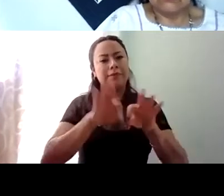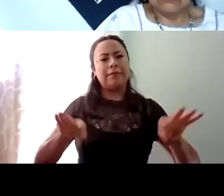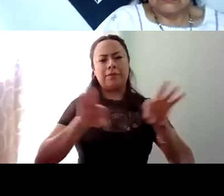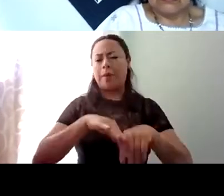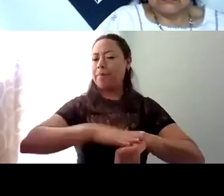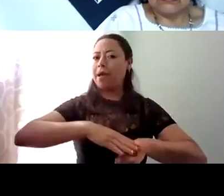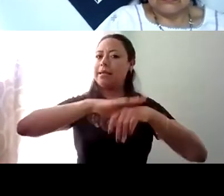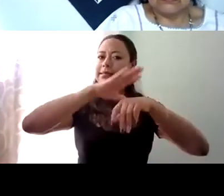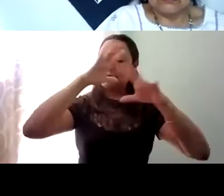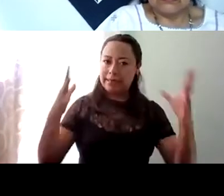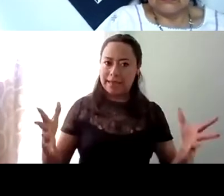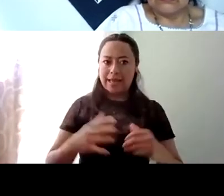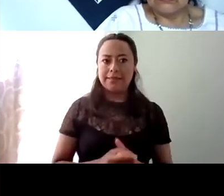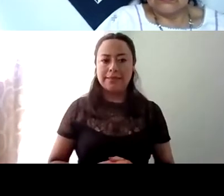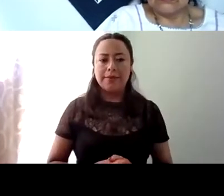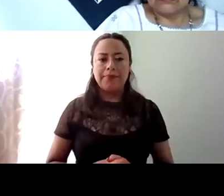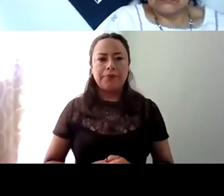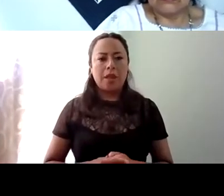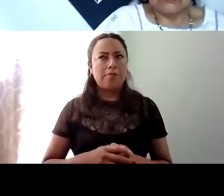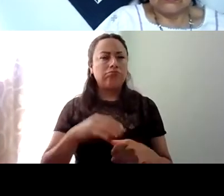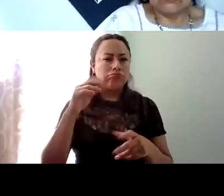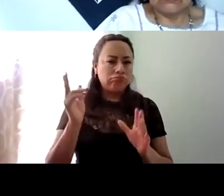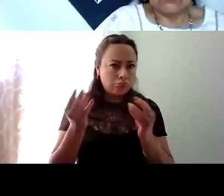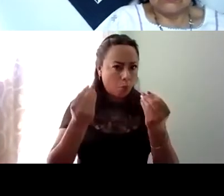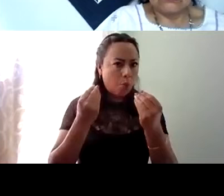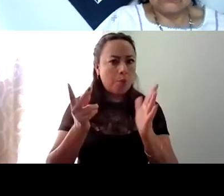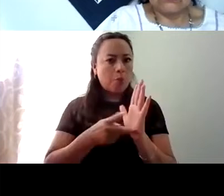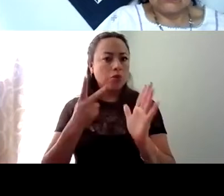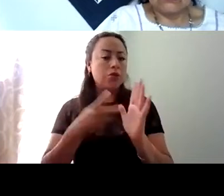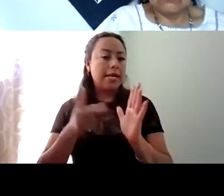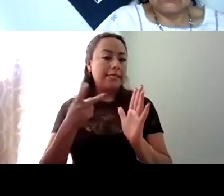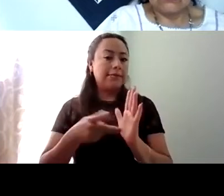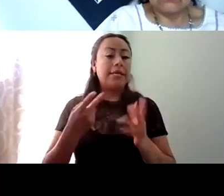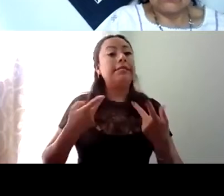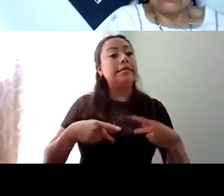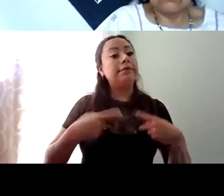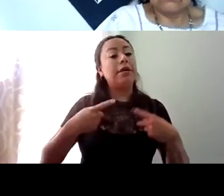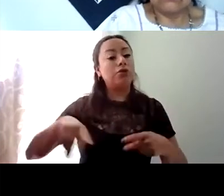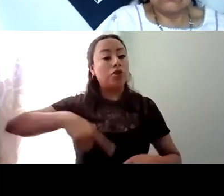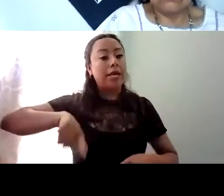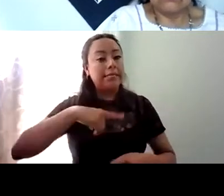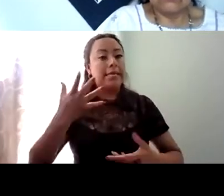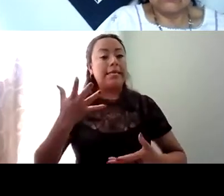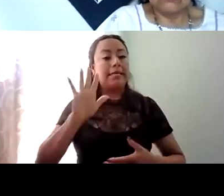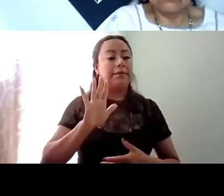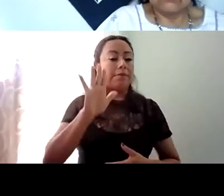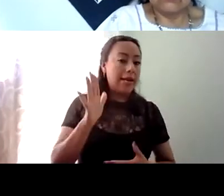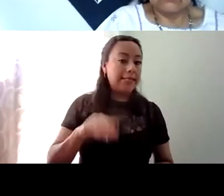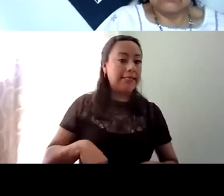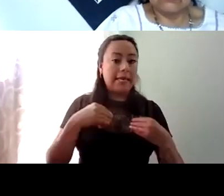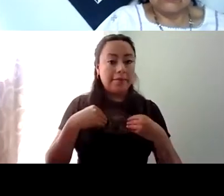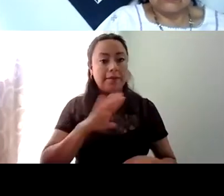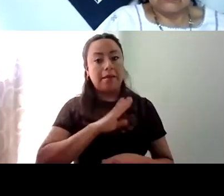tuvieron siempre. En muchos más casos que antes, hay personas que se debaten entre la vida y la muerte y dependen